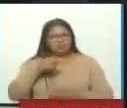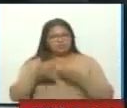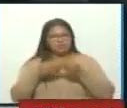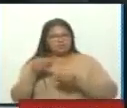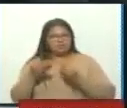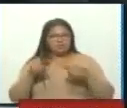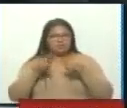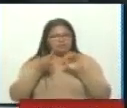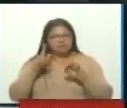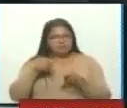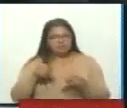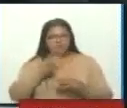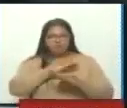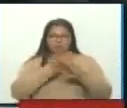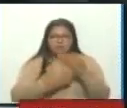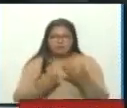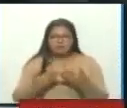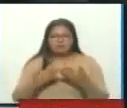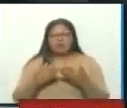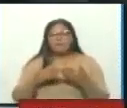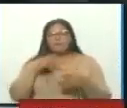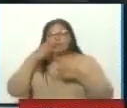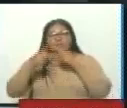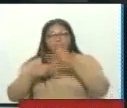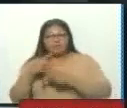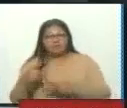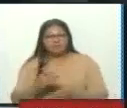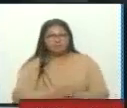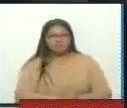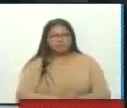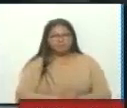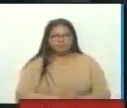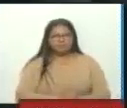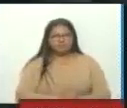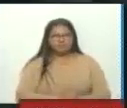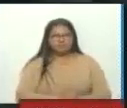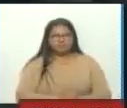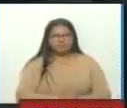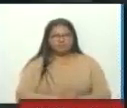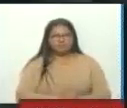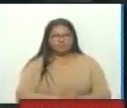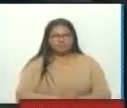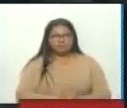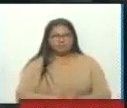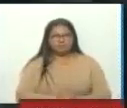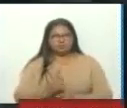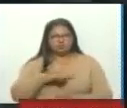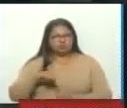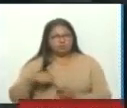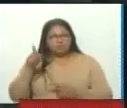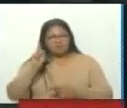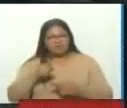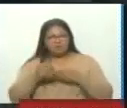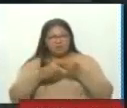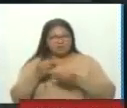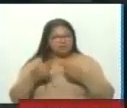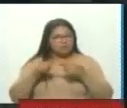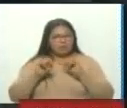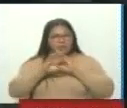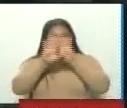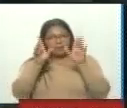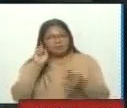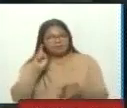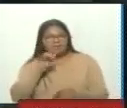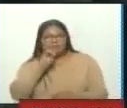quizás fortalecer esa política comunicacional? ¿Qué se requiere? Mira, yo pienso que se requiere realmente tener como los lineamientos claros de la necesidad